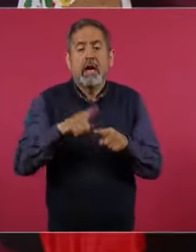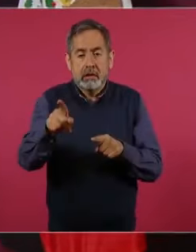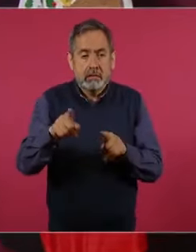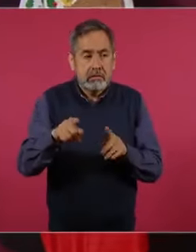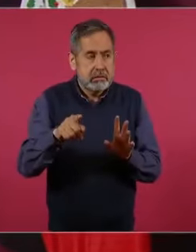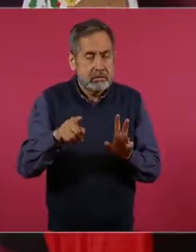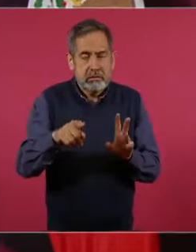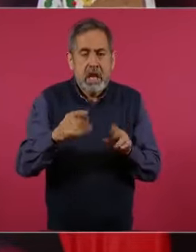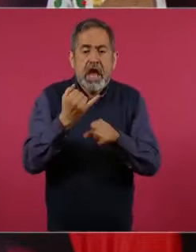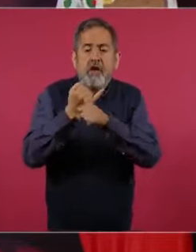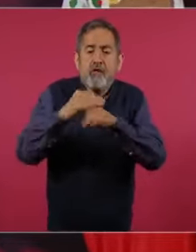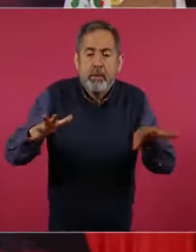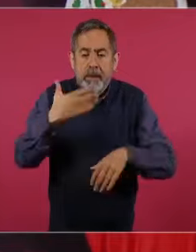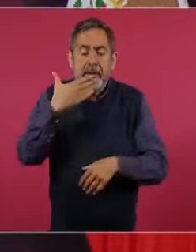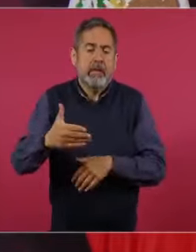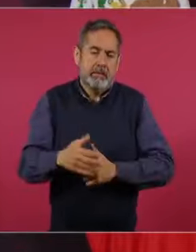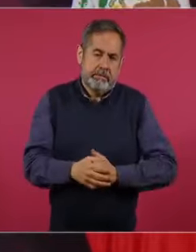que informen